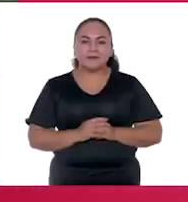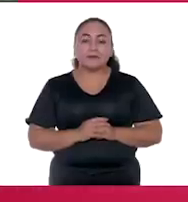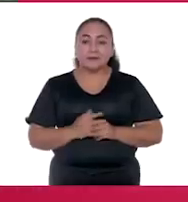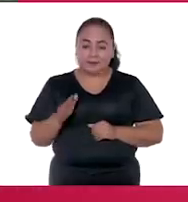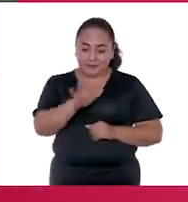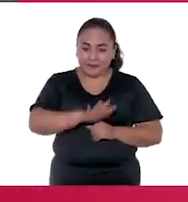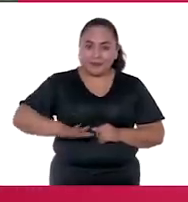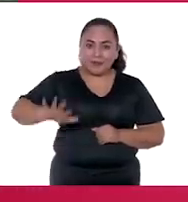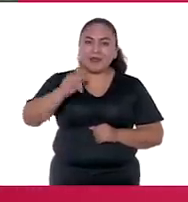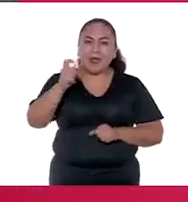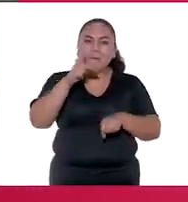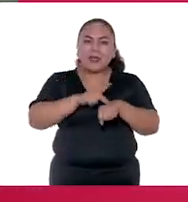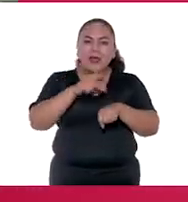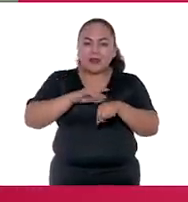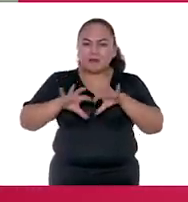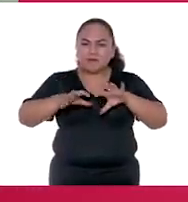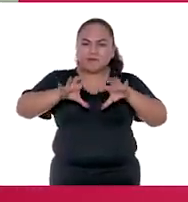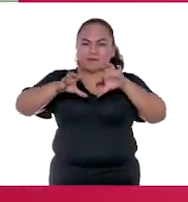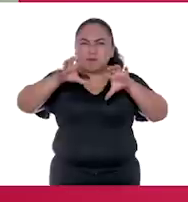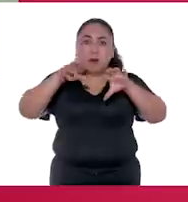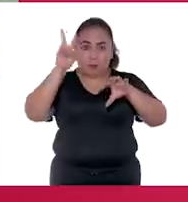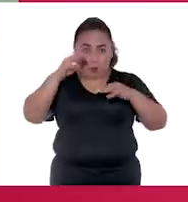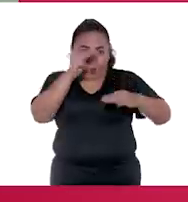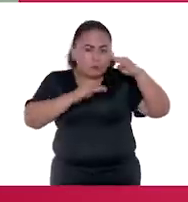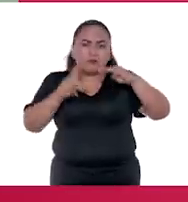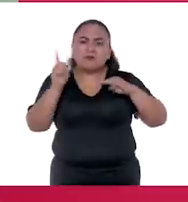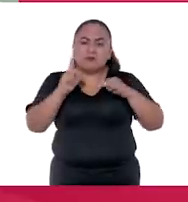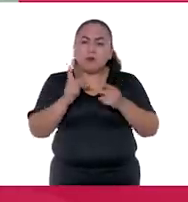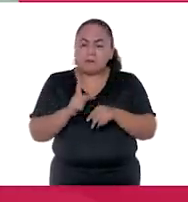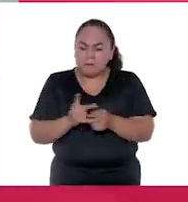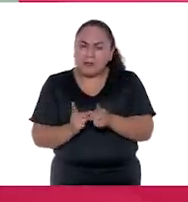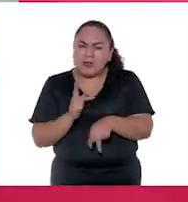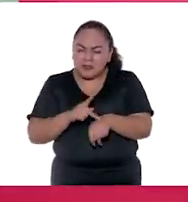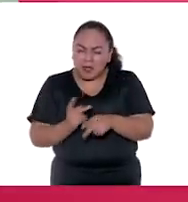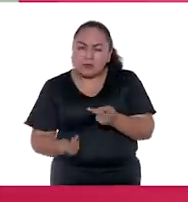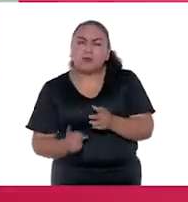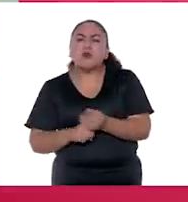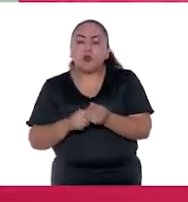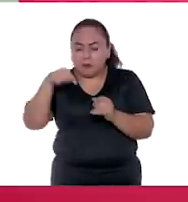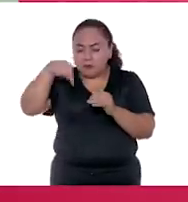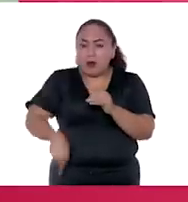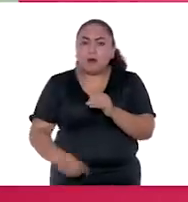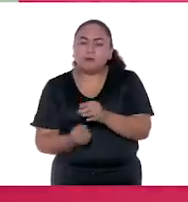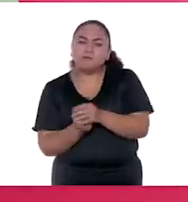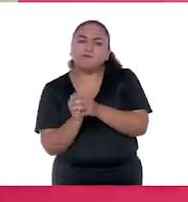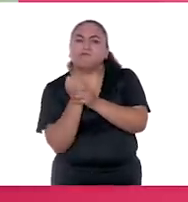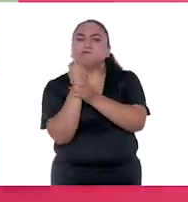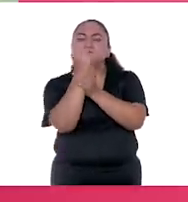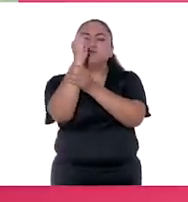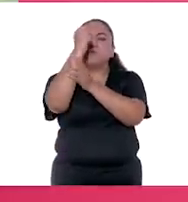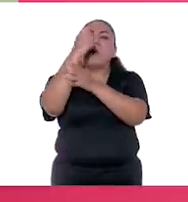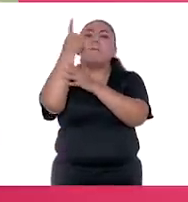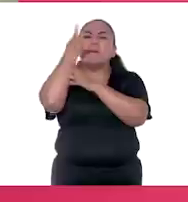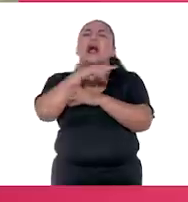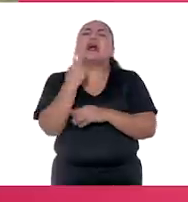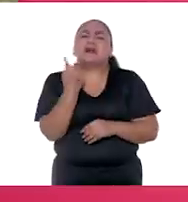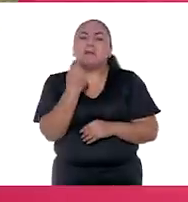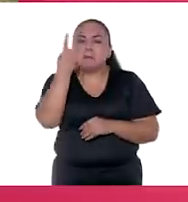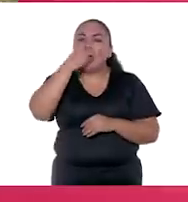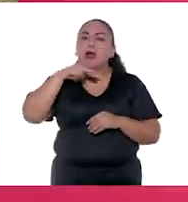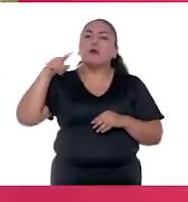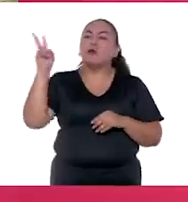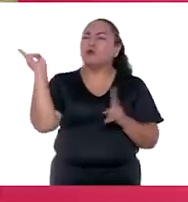Estas formaciones geológicas, más que montañas, parece que salieron de la superficie de la Tierra para detener los vientos que soplan del